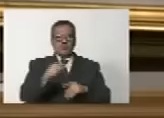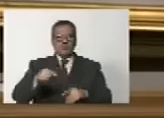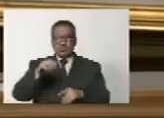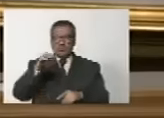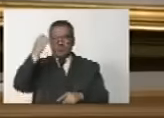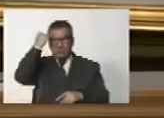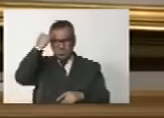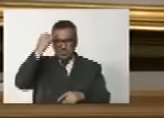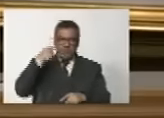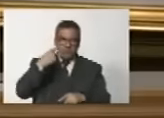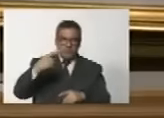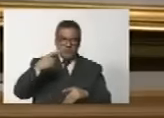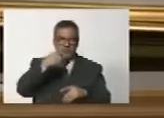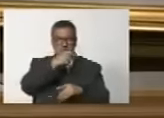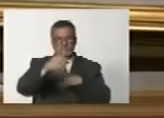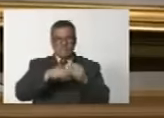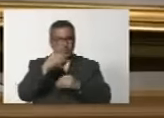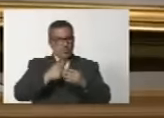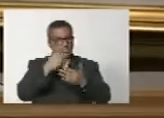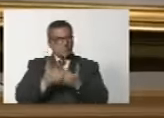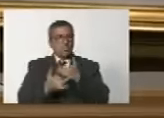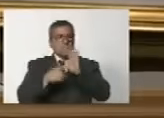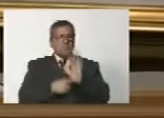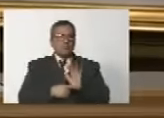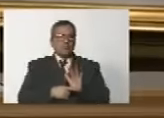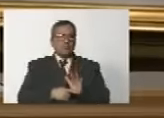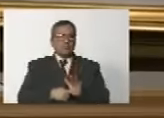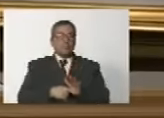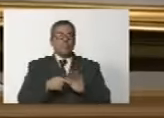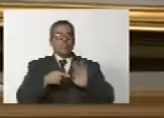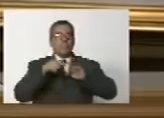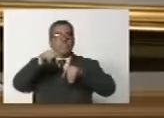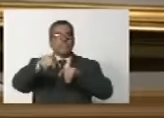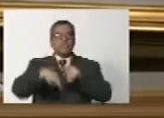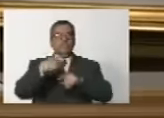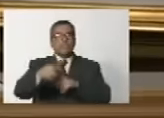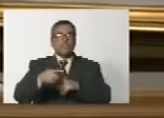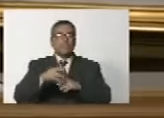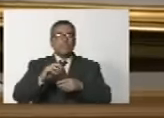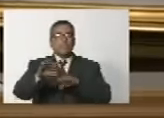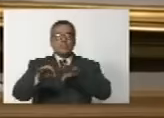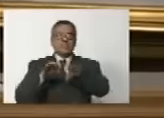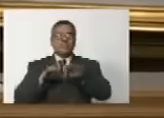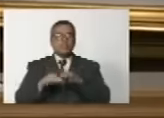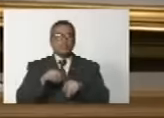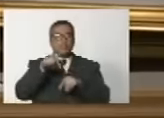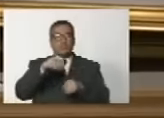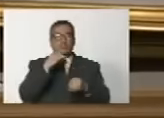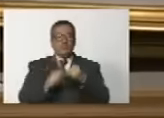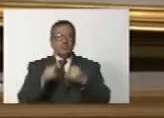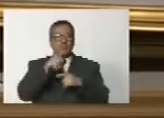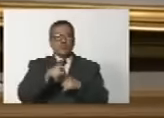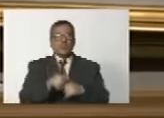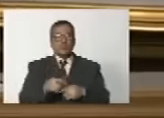identifica problemas, los convierte en proyectos, los postula, los elige y al final el gobierno